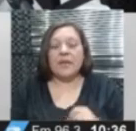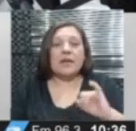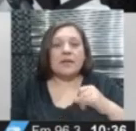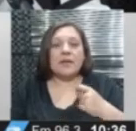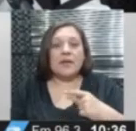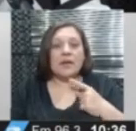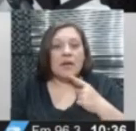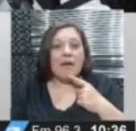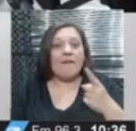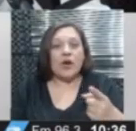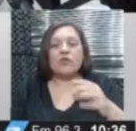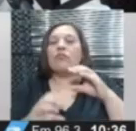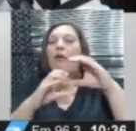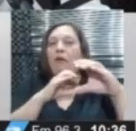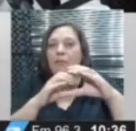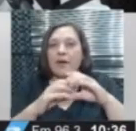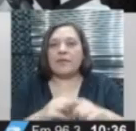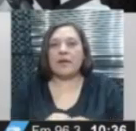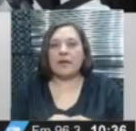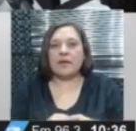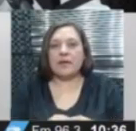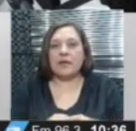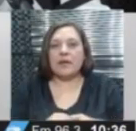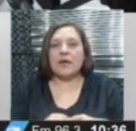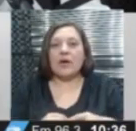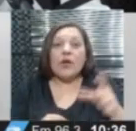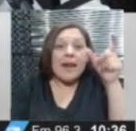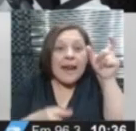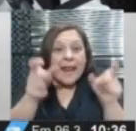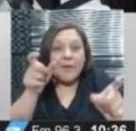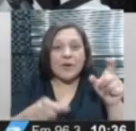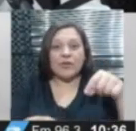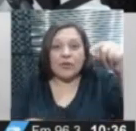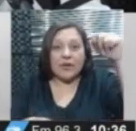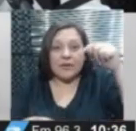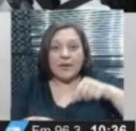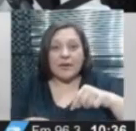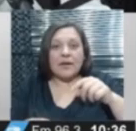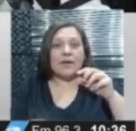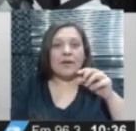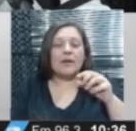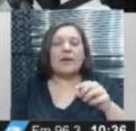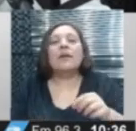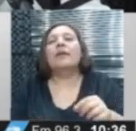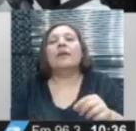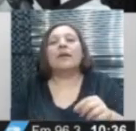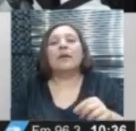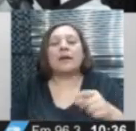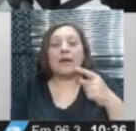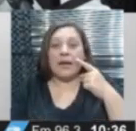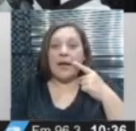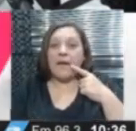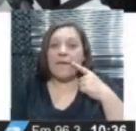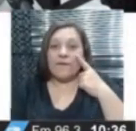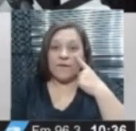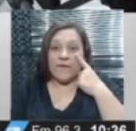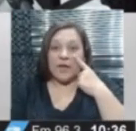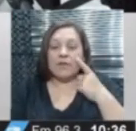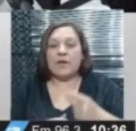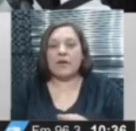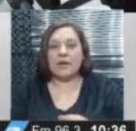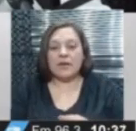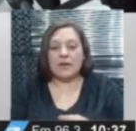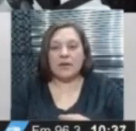cómodos porque están tranquilos Hasta cierto punto Pero ellos tienen familia en senegal claro y no están